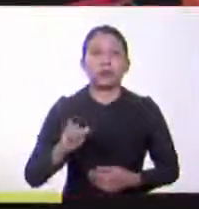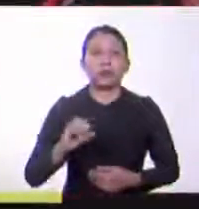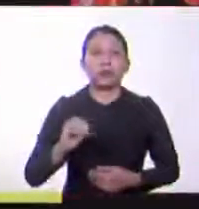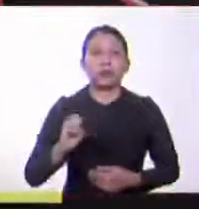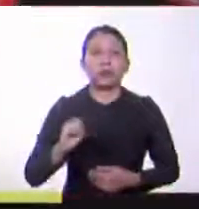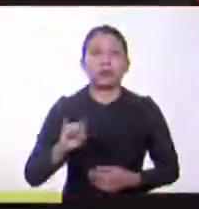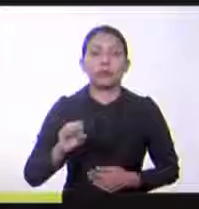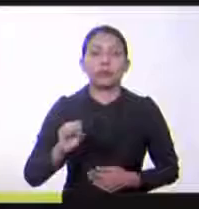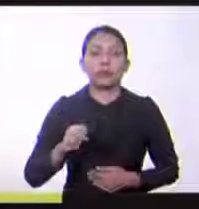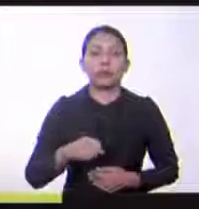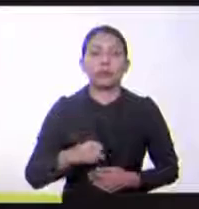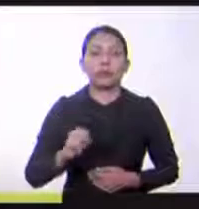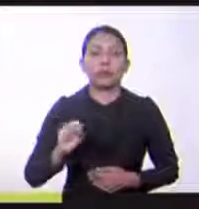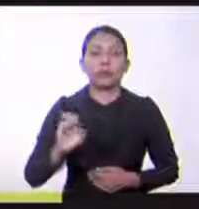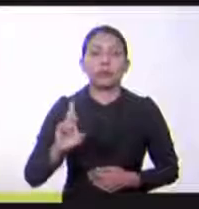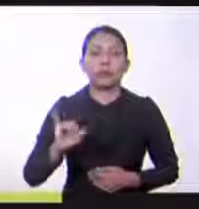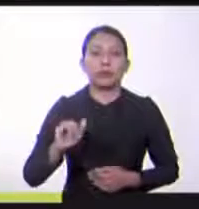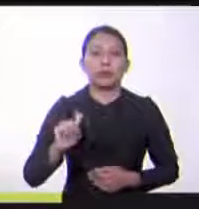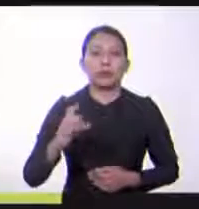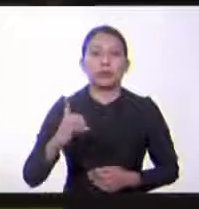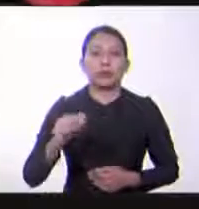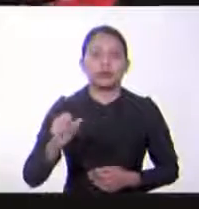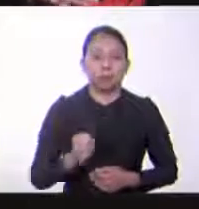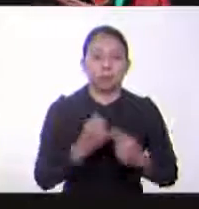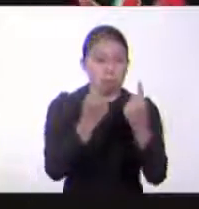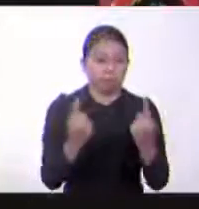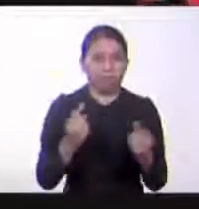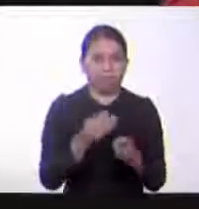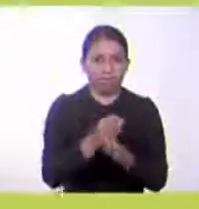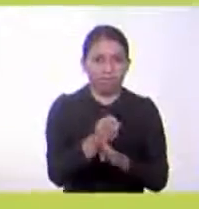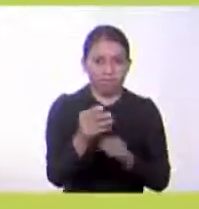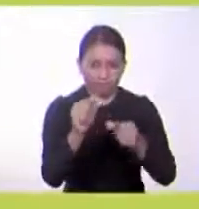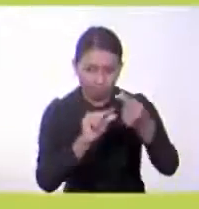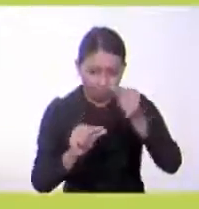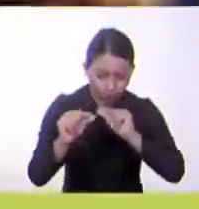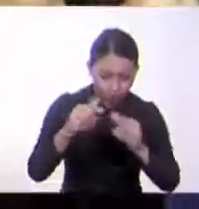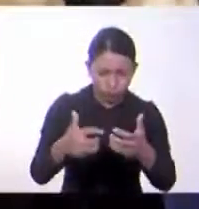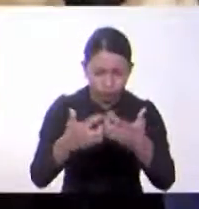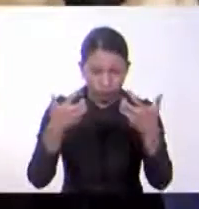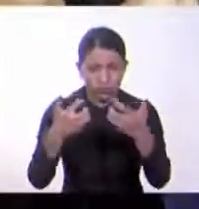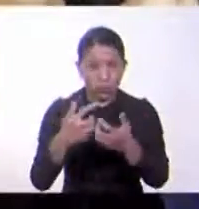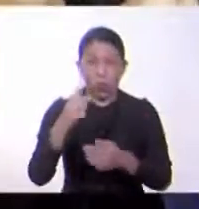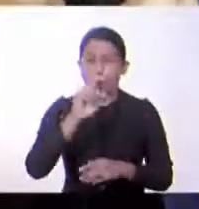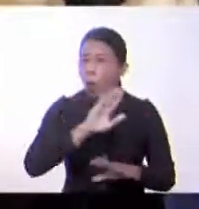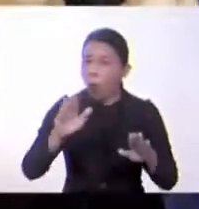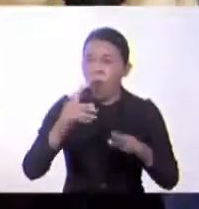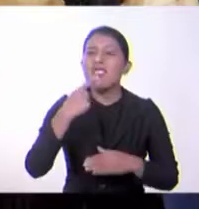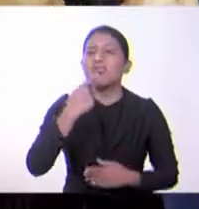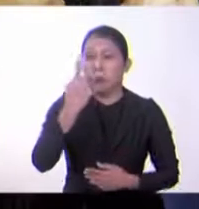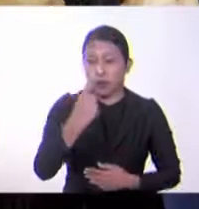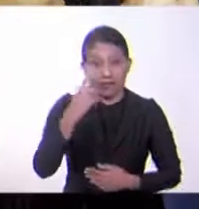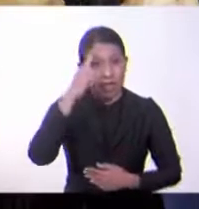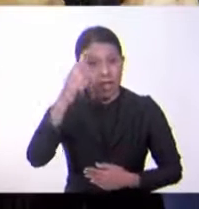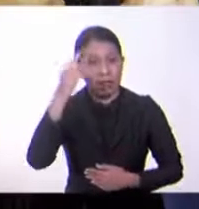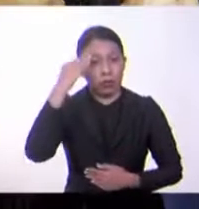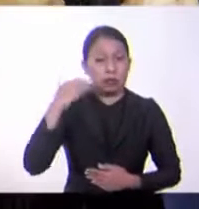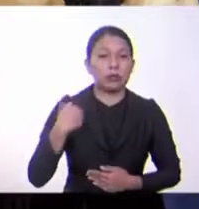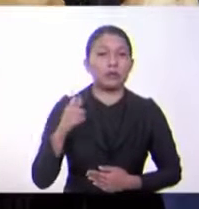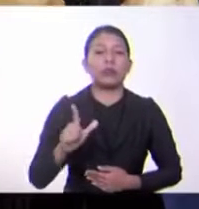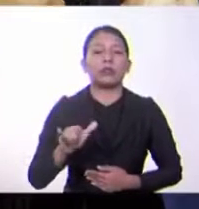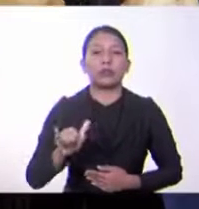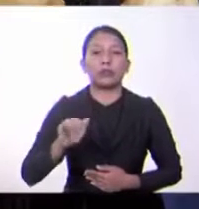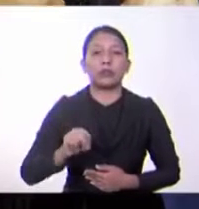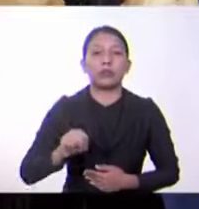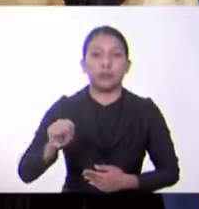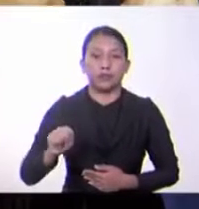participaron varios científicos poco conocidos, pero la idea final se la debemos a Lynn Margulis. Esta sostiene que